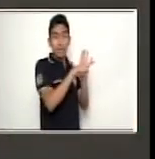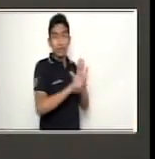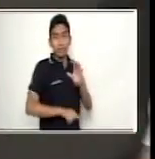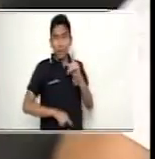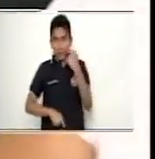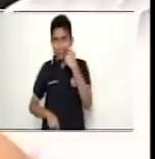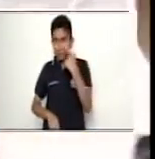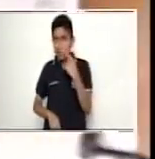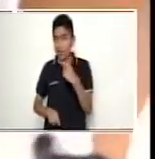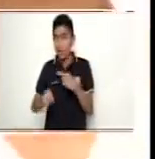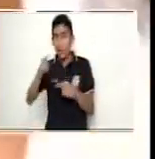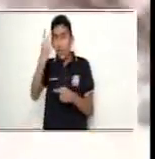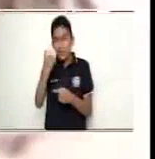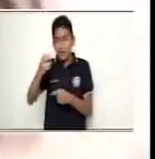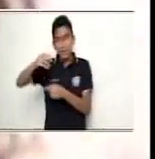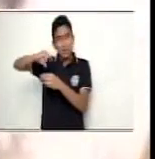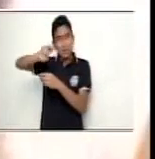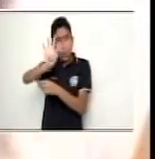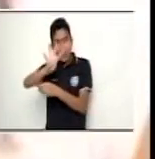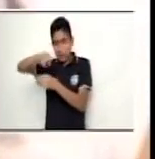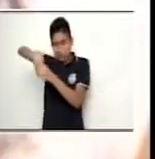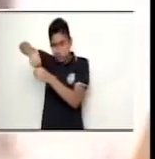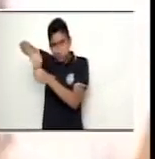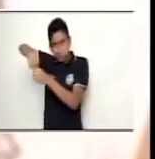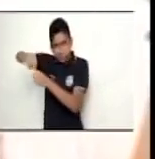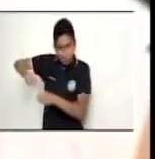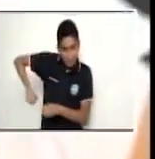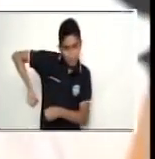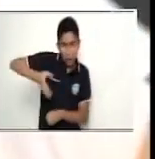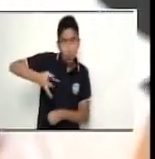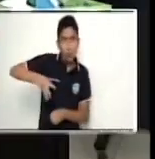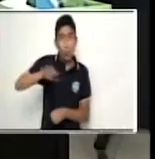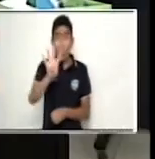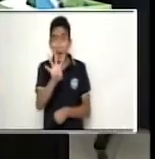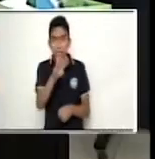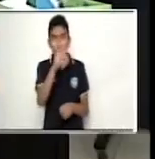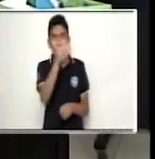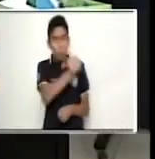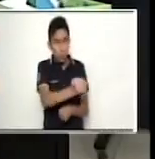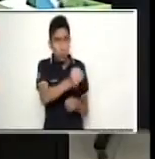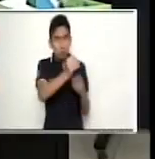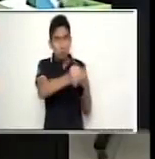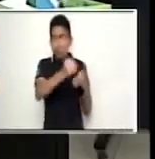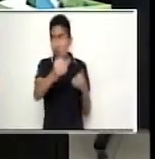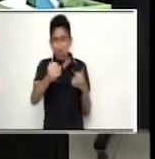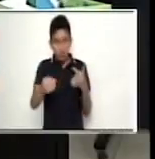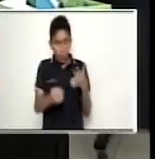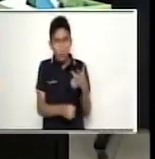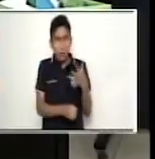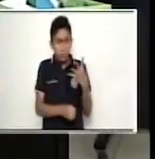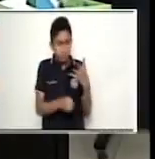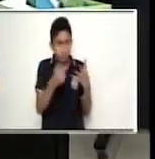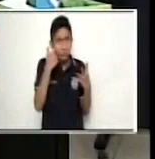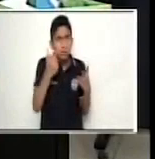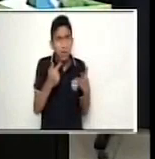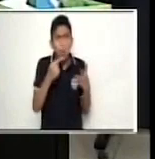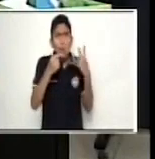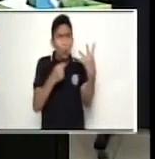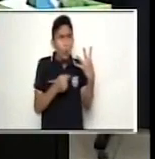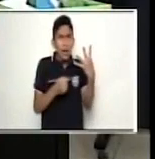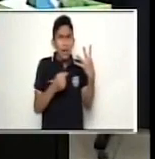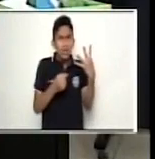menos 4, vuelves a utilizar tus tapones que te sirven mucho para poder restar.